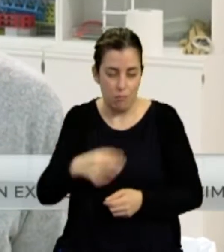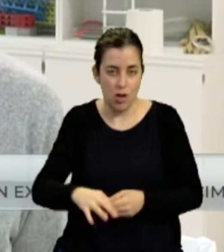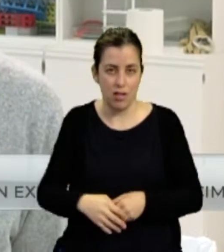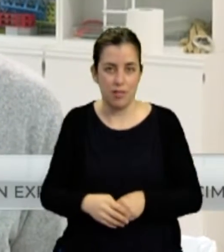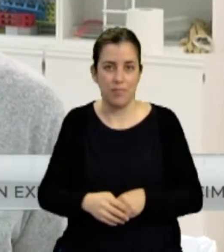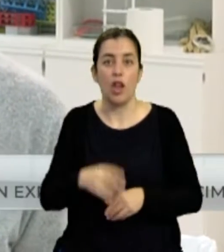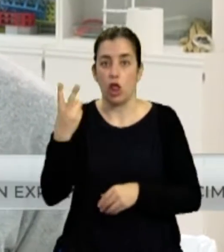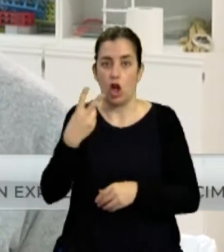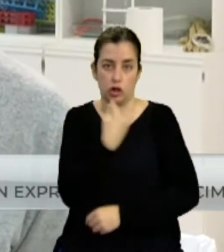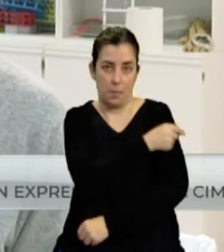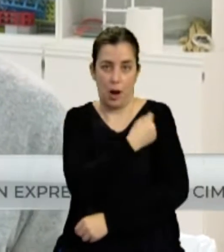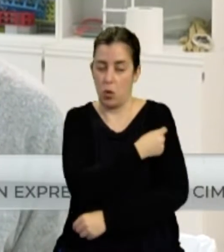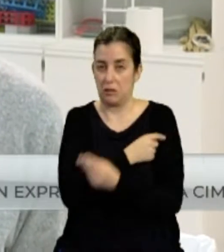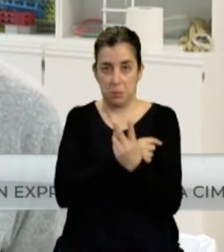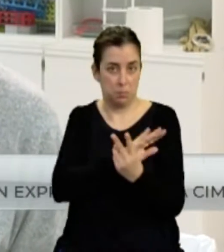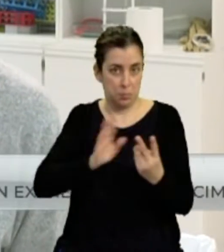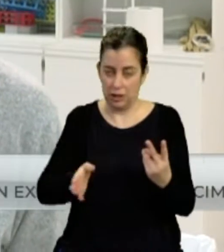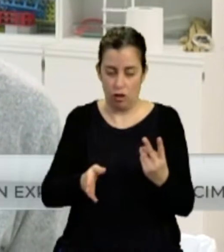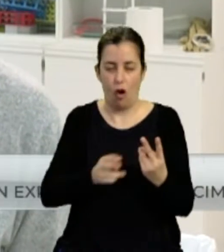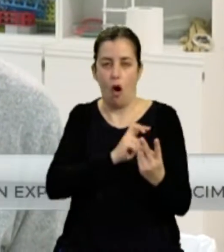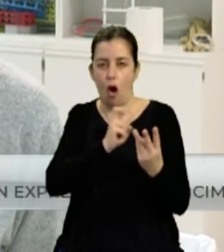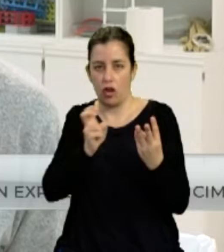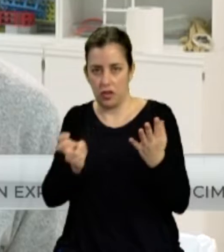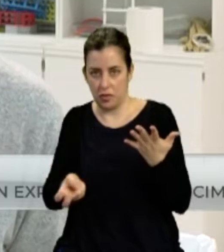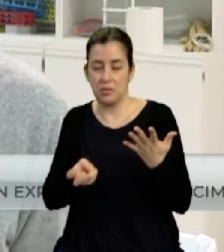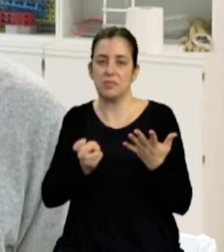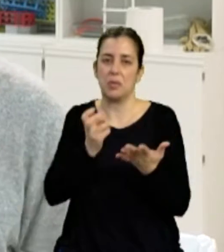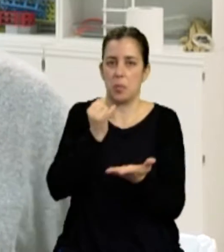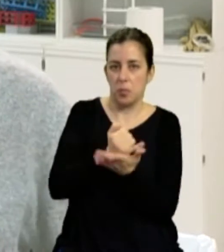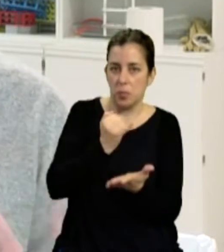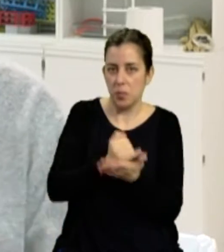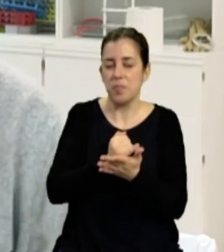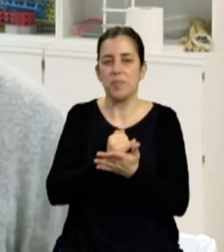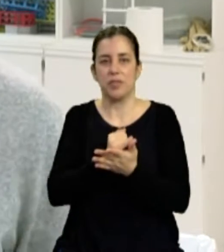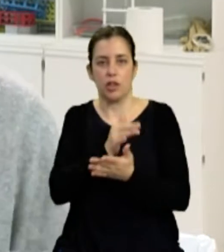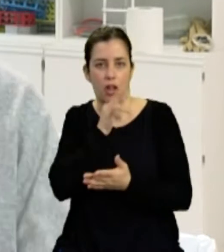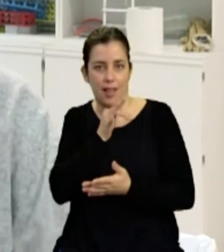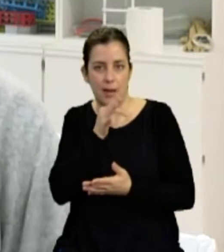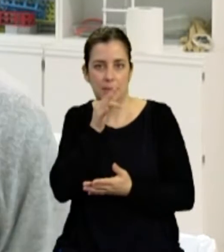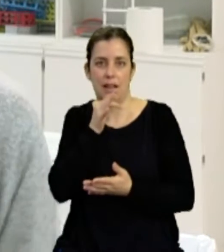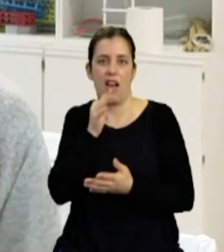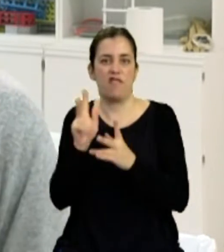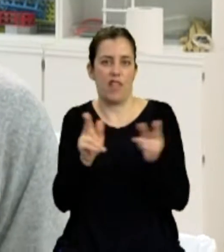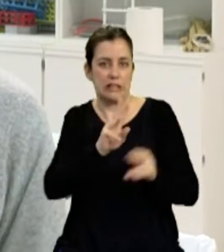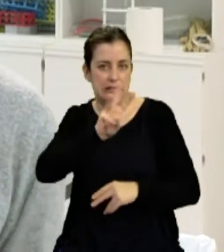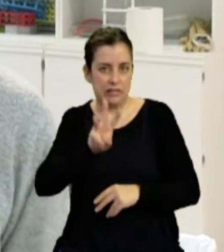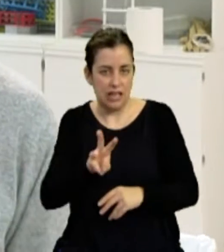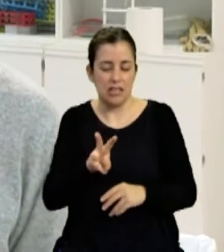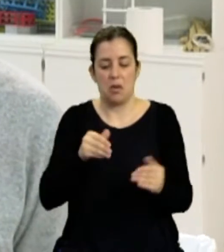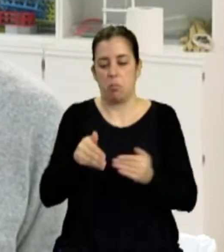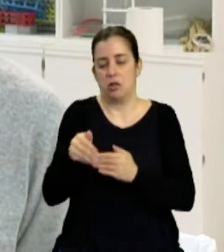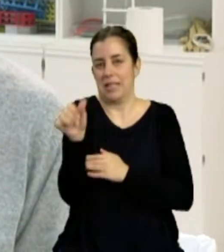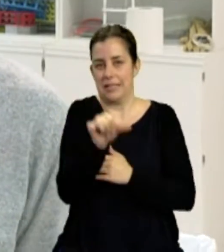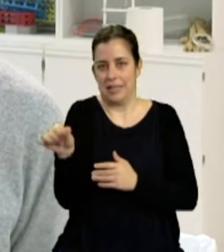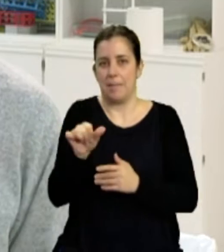que hay otras 9 también en ensayos clínicos en fase 3 que posiblemente en las próximas semanas se van a, digamos, van a dar a conocer sus resultados.